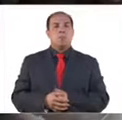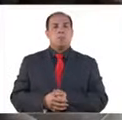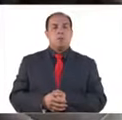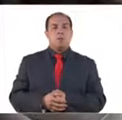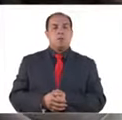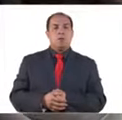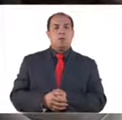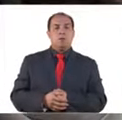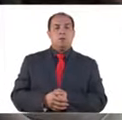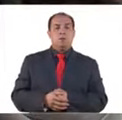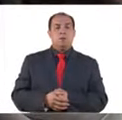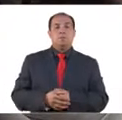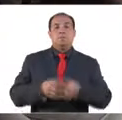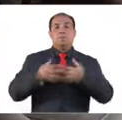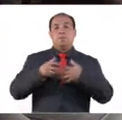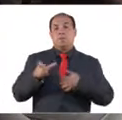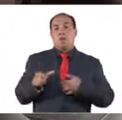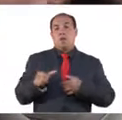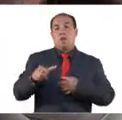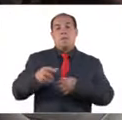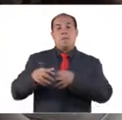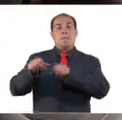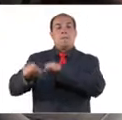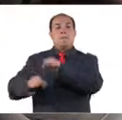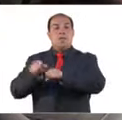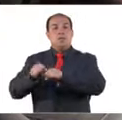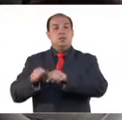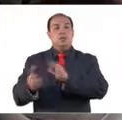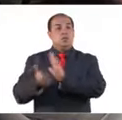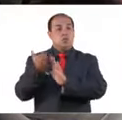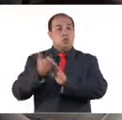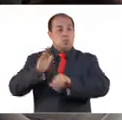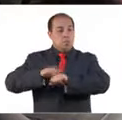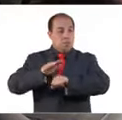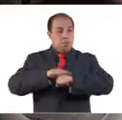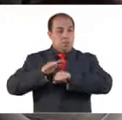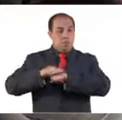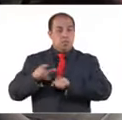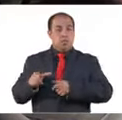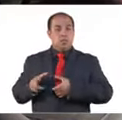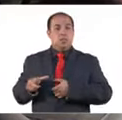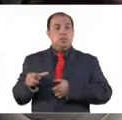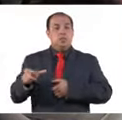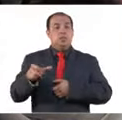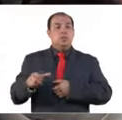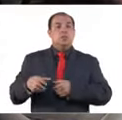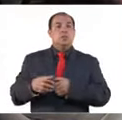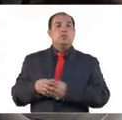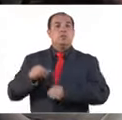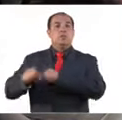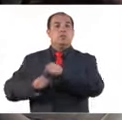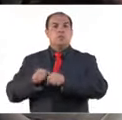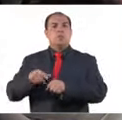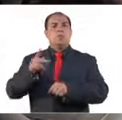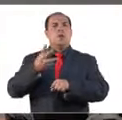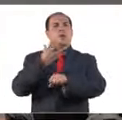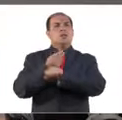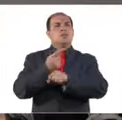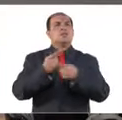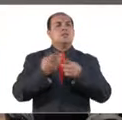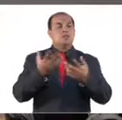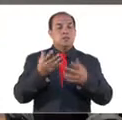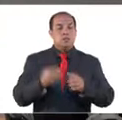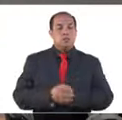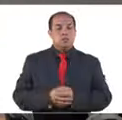En las ciclovías, se están desarrollando más ciclovías, pero el mantenimiento a cargo de quién está. Porque no